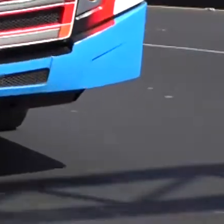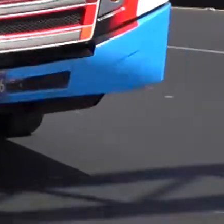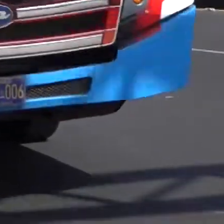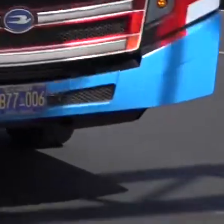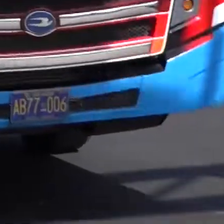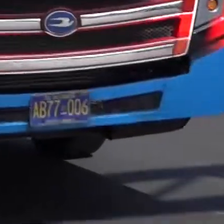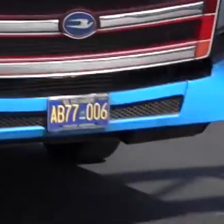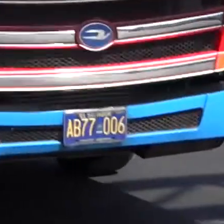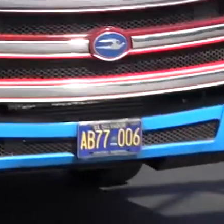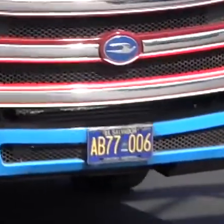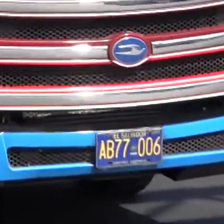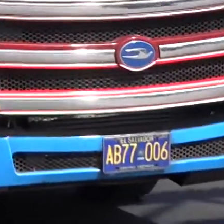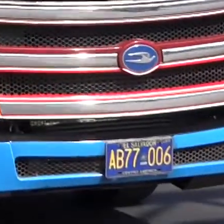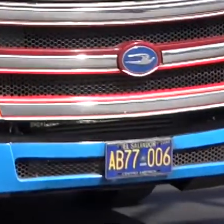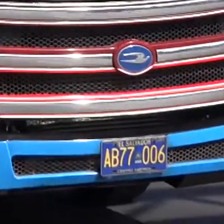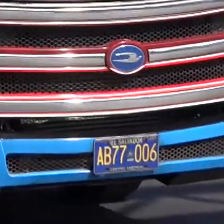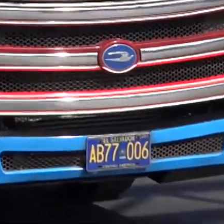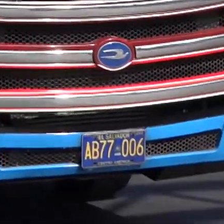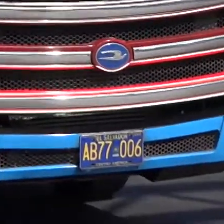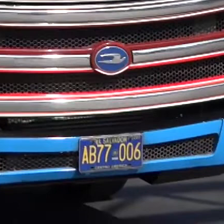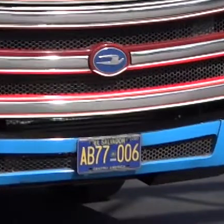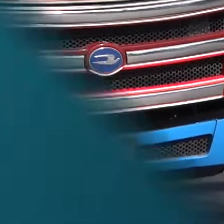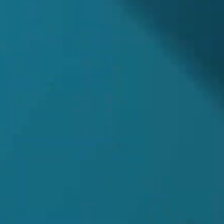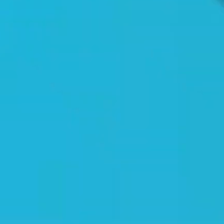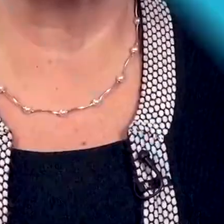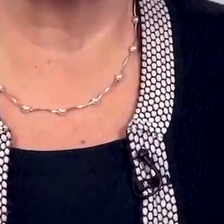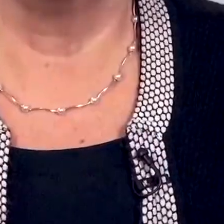servicios se haga de forma ordenada